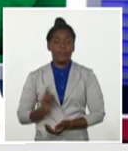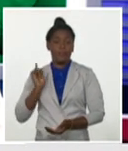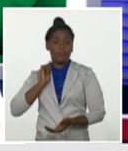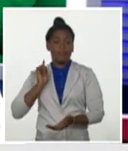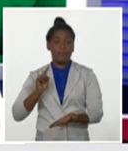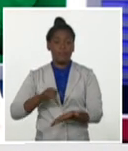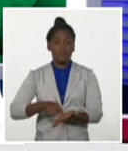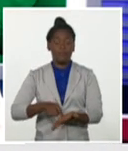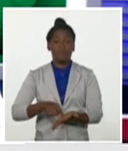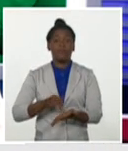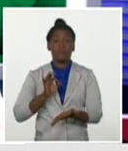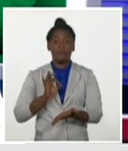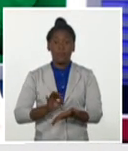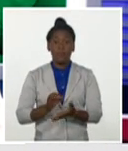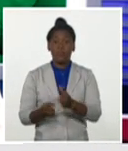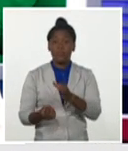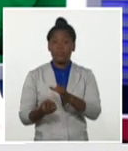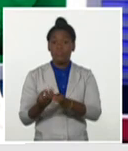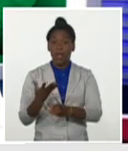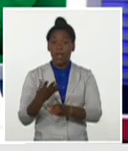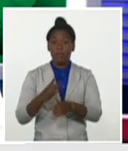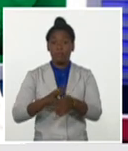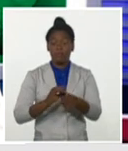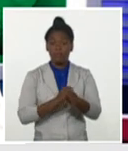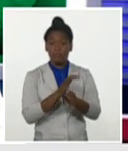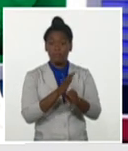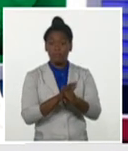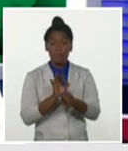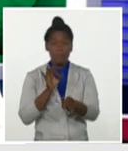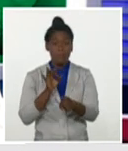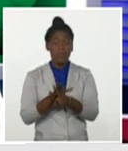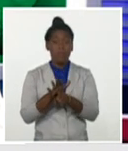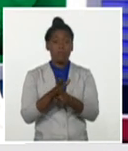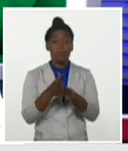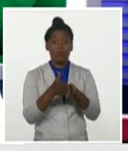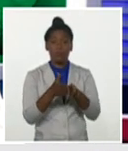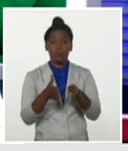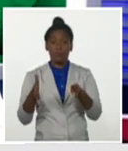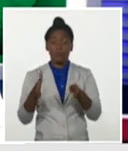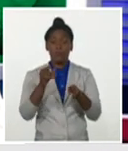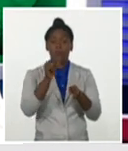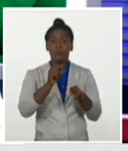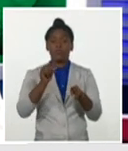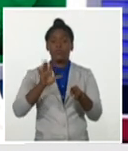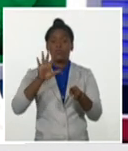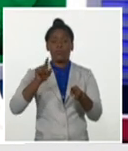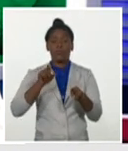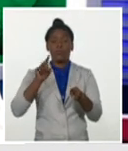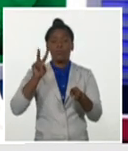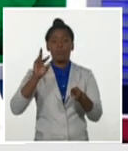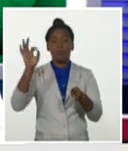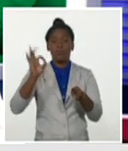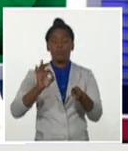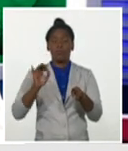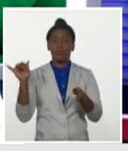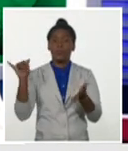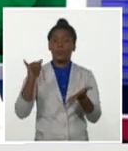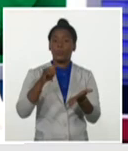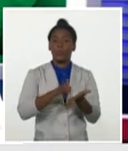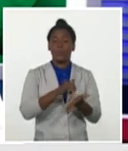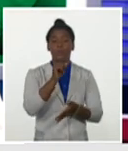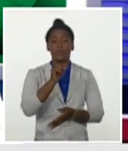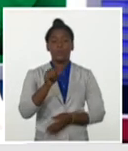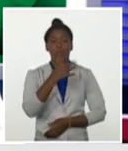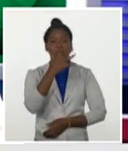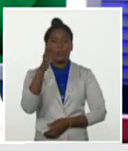5,2% de todos los diagnosticados han sido casos importados, que han arribado con la enfermedad ya